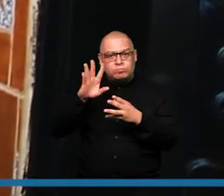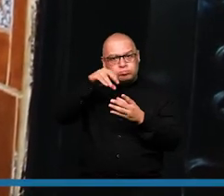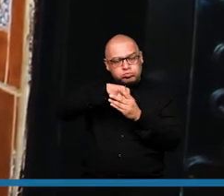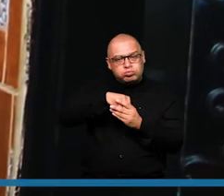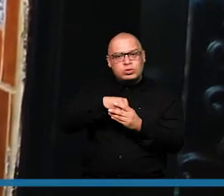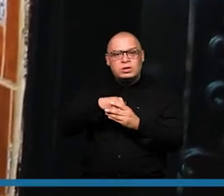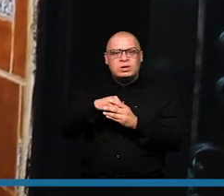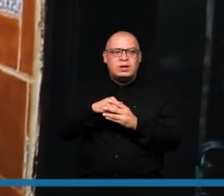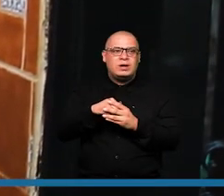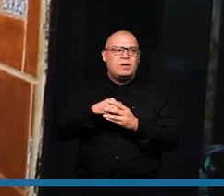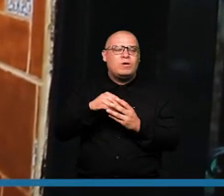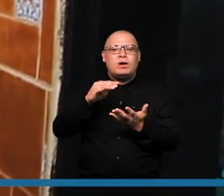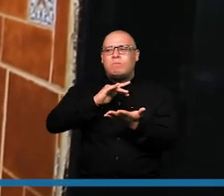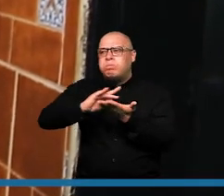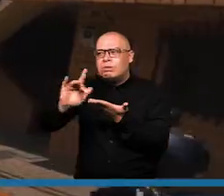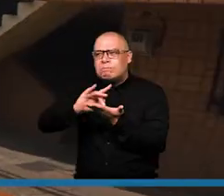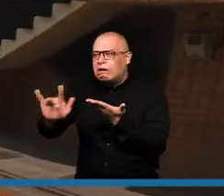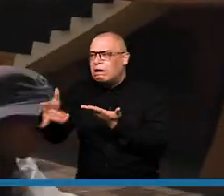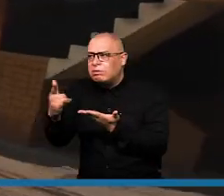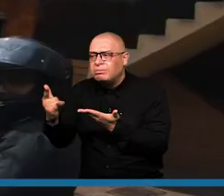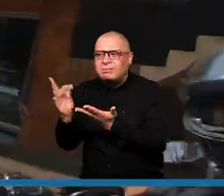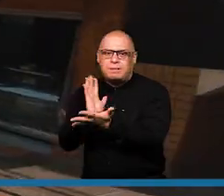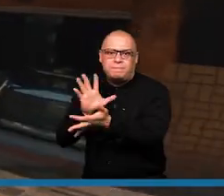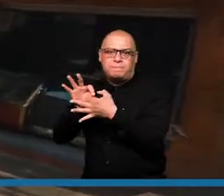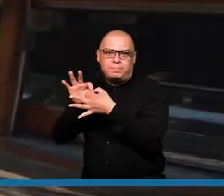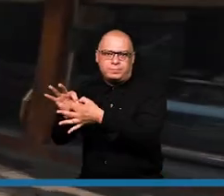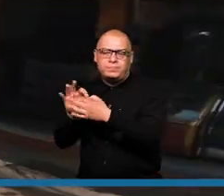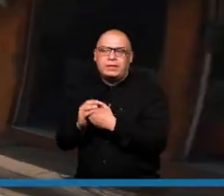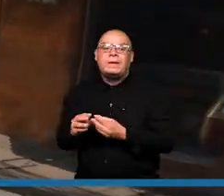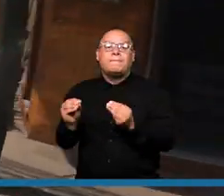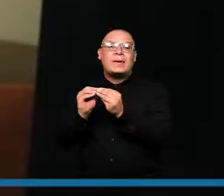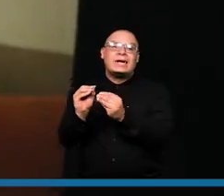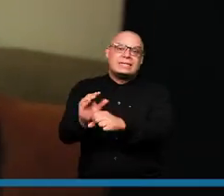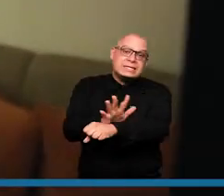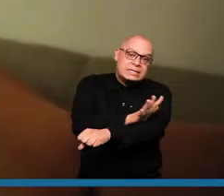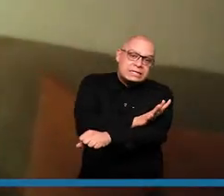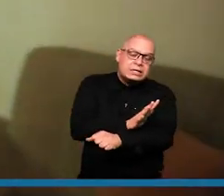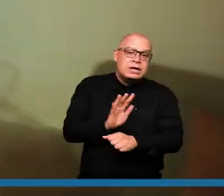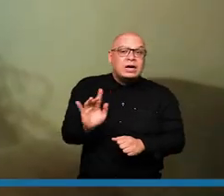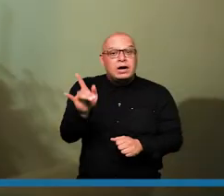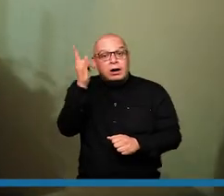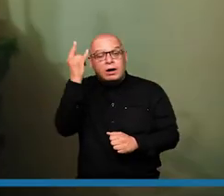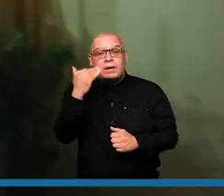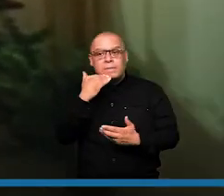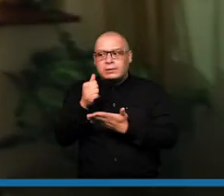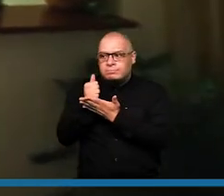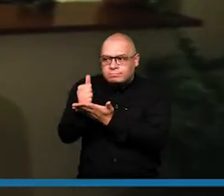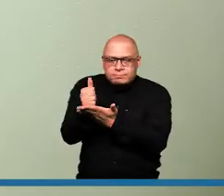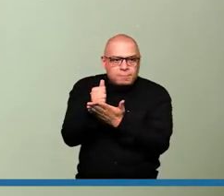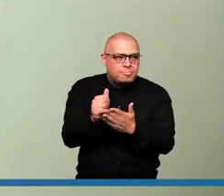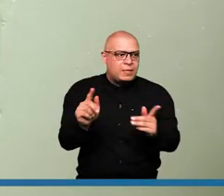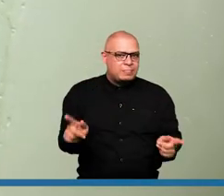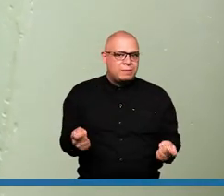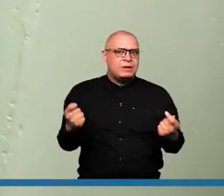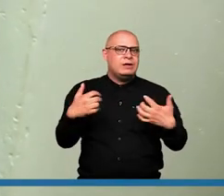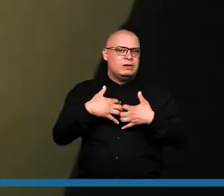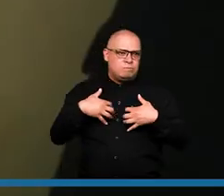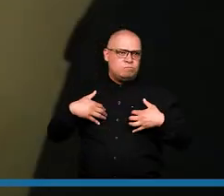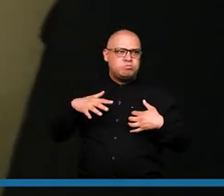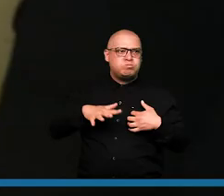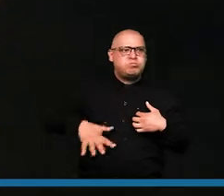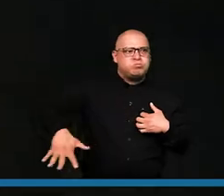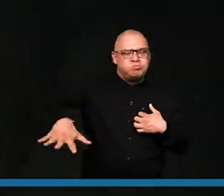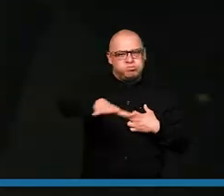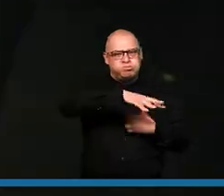a atender las PQRs y quejas de la ciudadanía en cuanto a la sensibilización para, digamos, rescatar esos especímenes de la